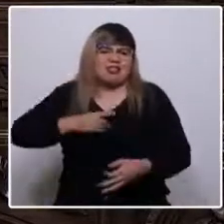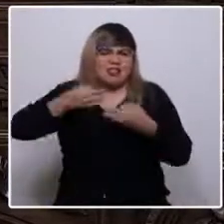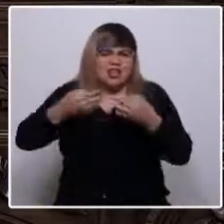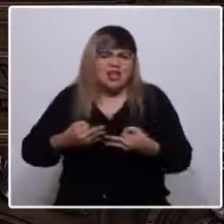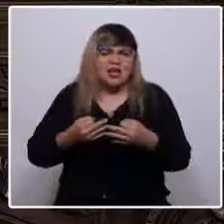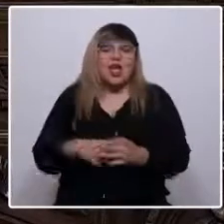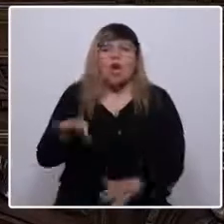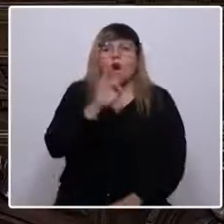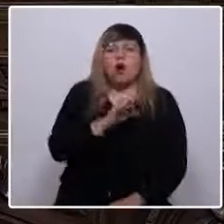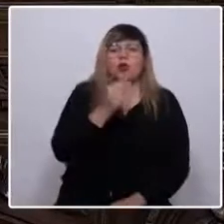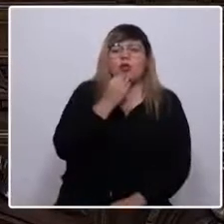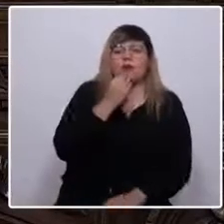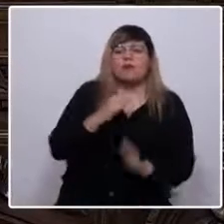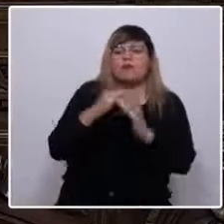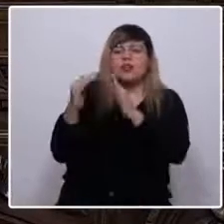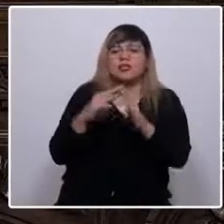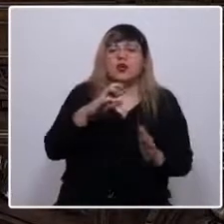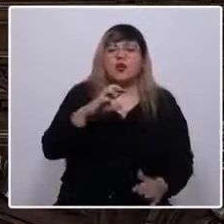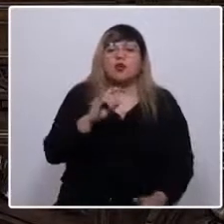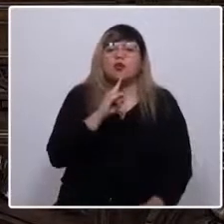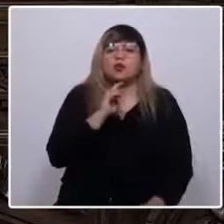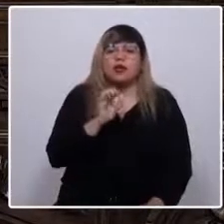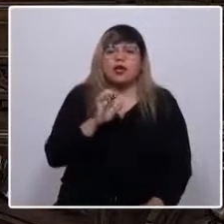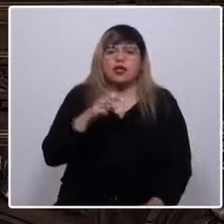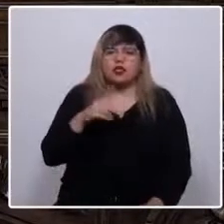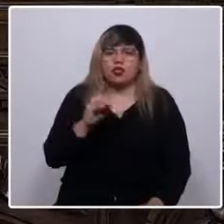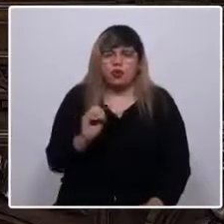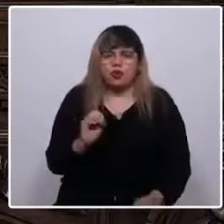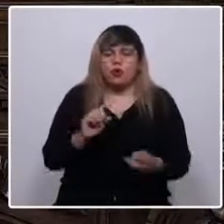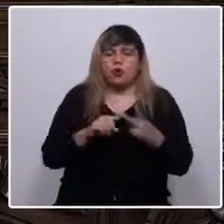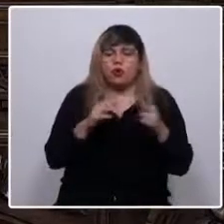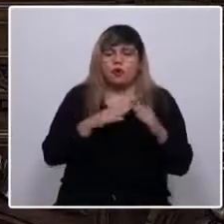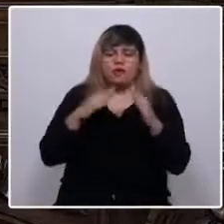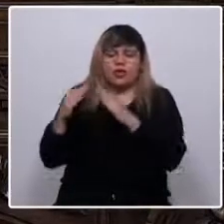vecinos de putaendo los vecinos de